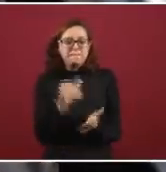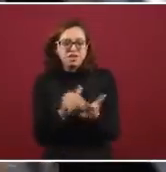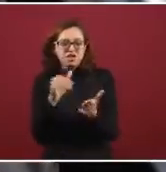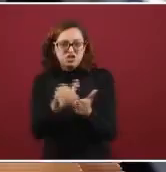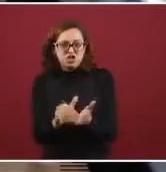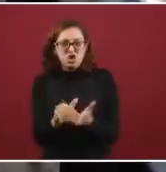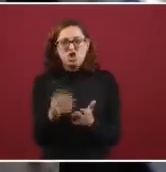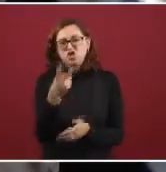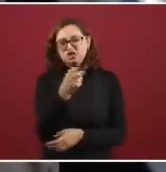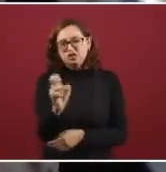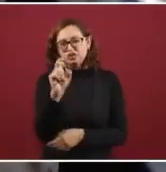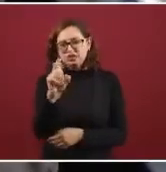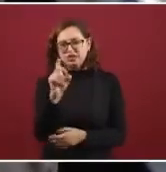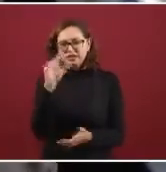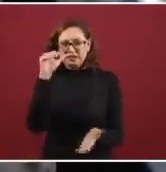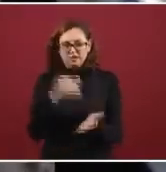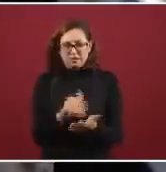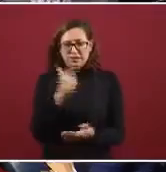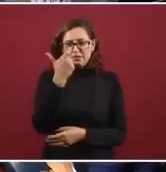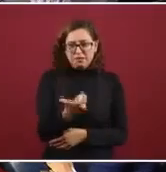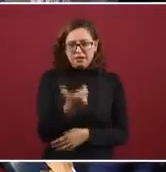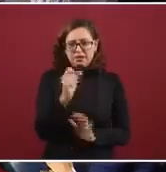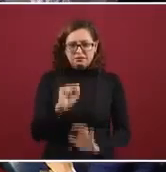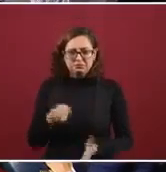un billón de pesos, $1,230,000